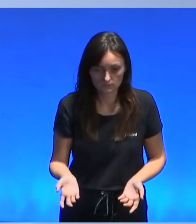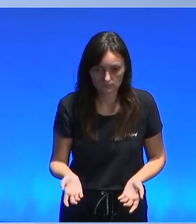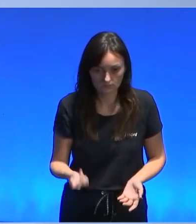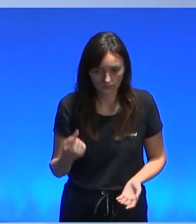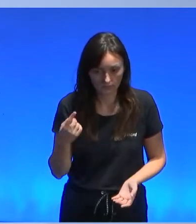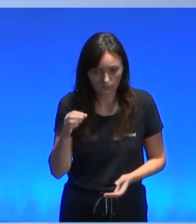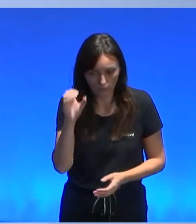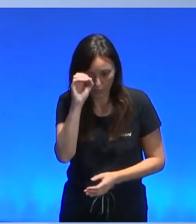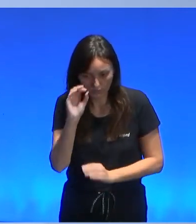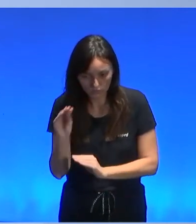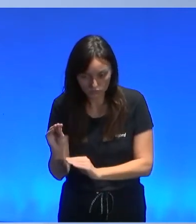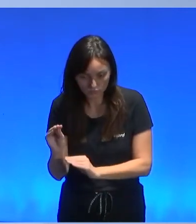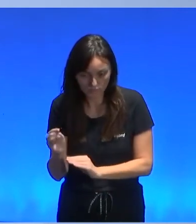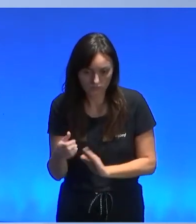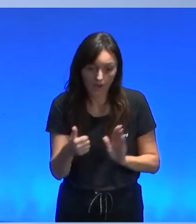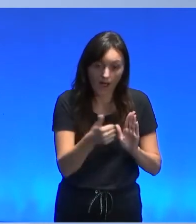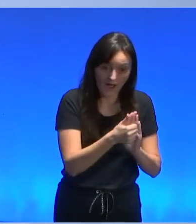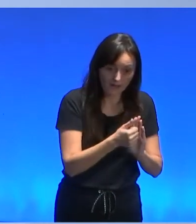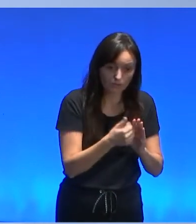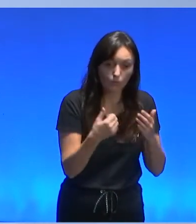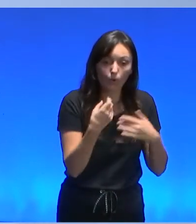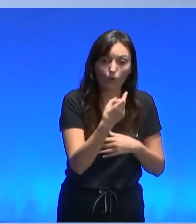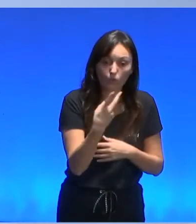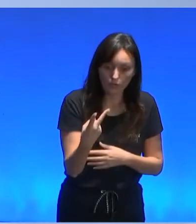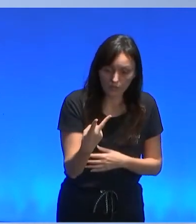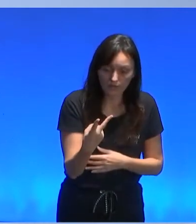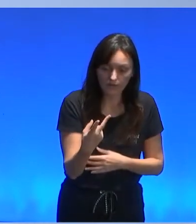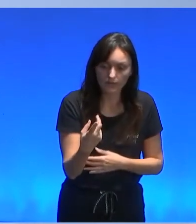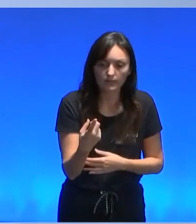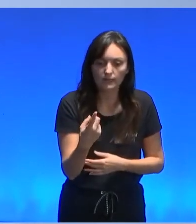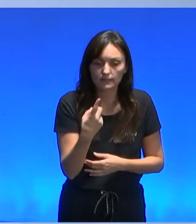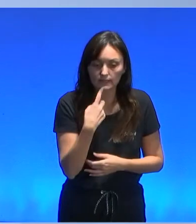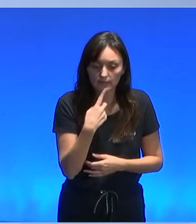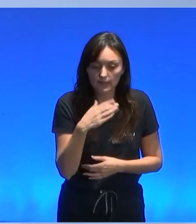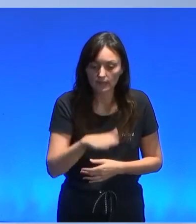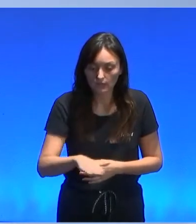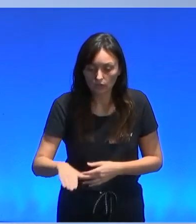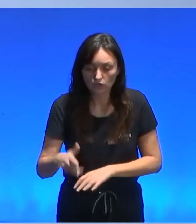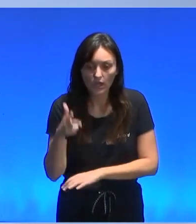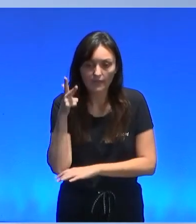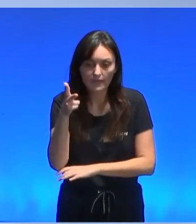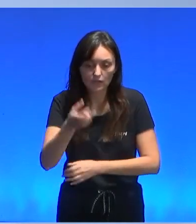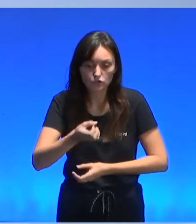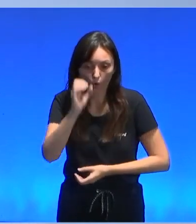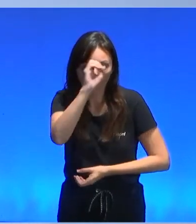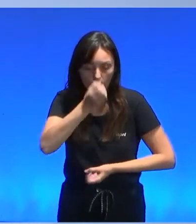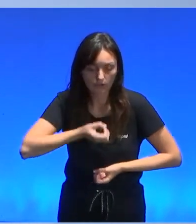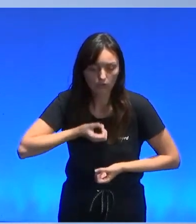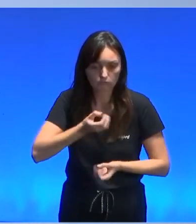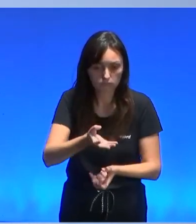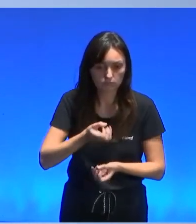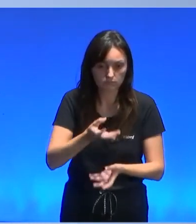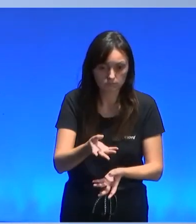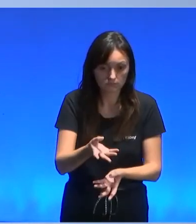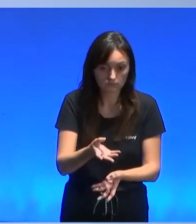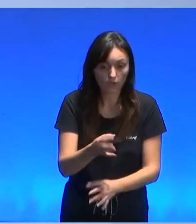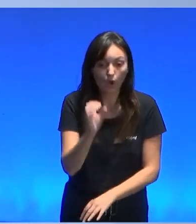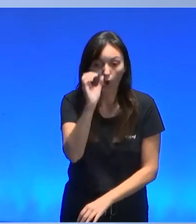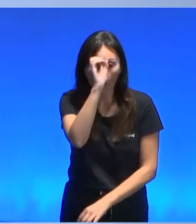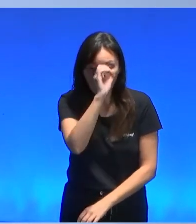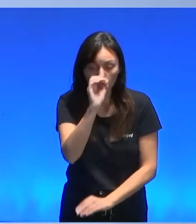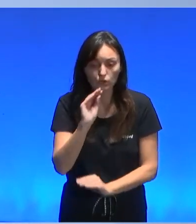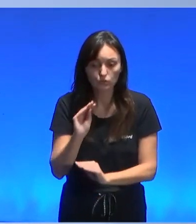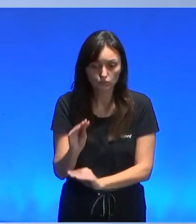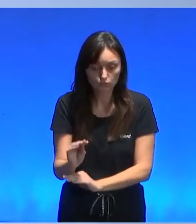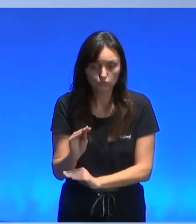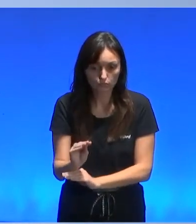cuenta. El artículo 12 dice que los niños tienen derecho a expresar su opinión y que su opinión